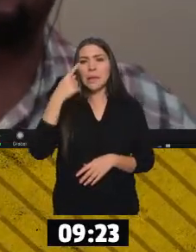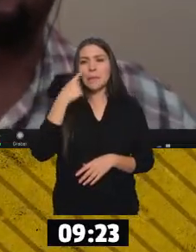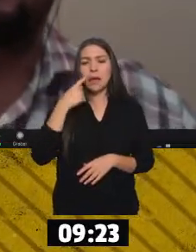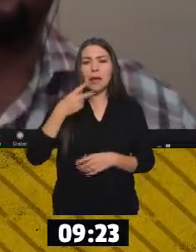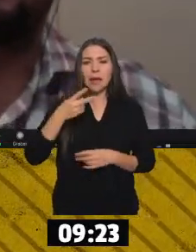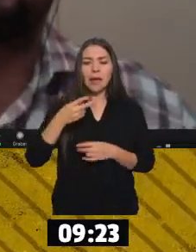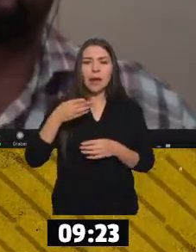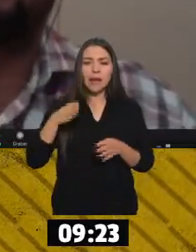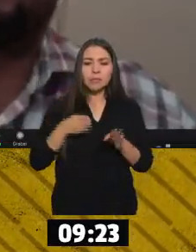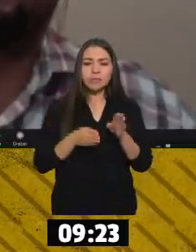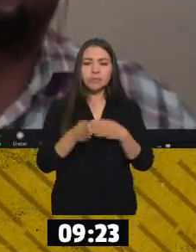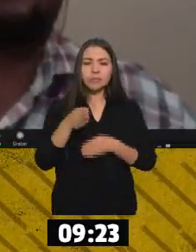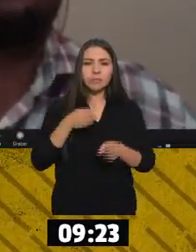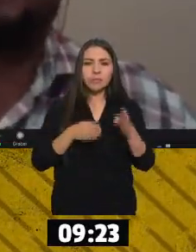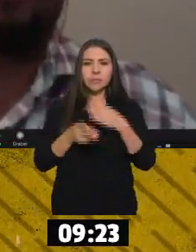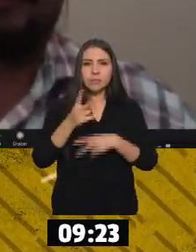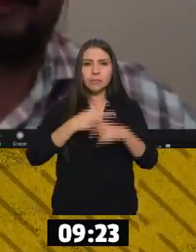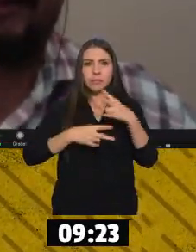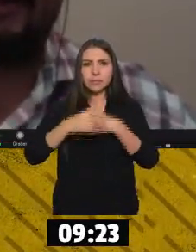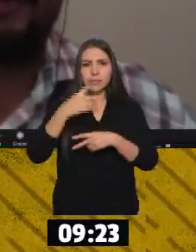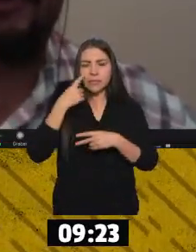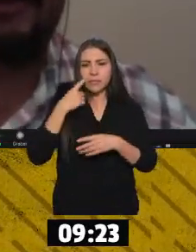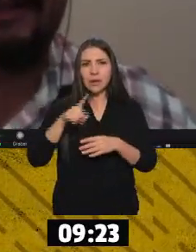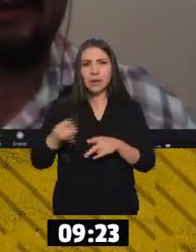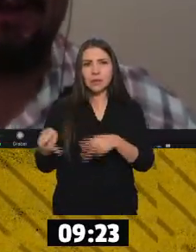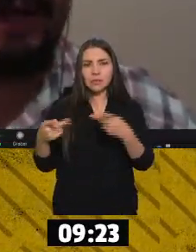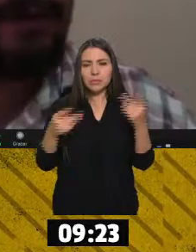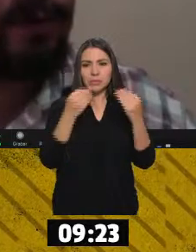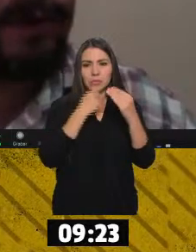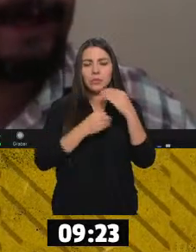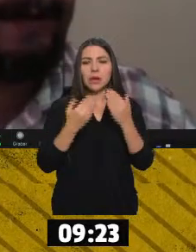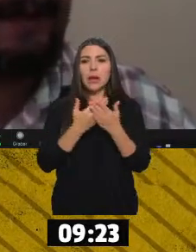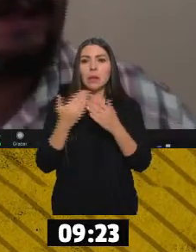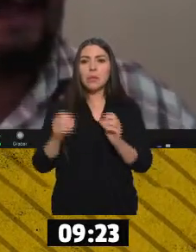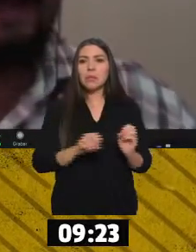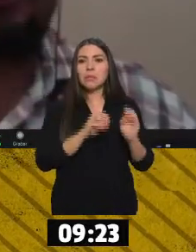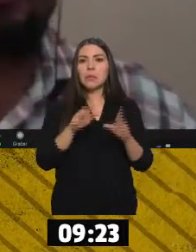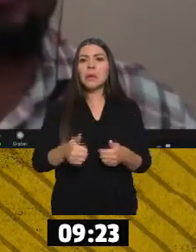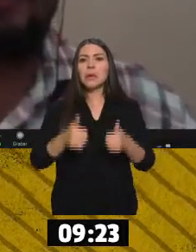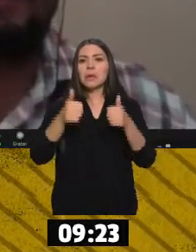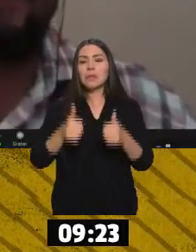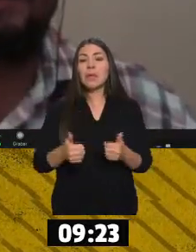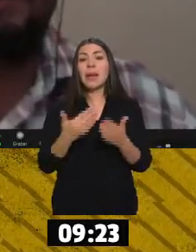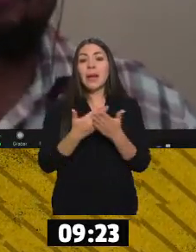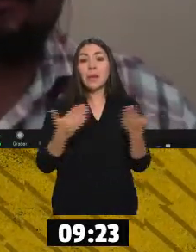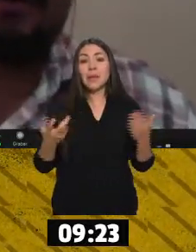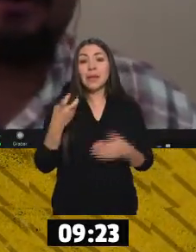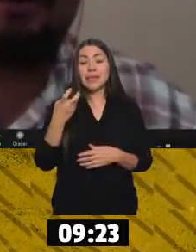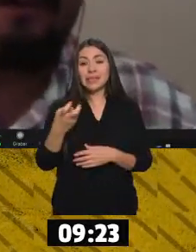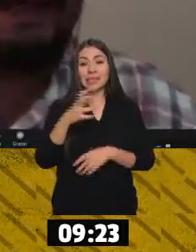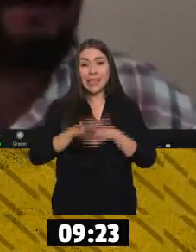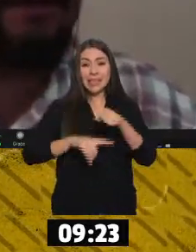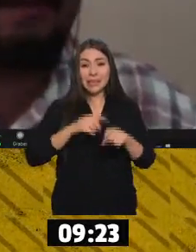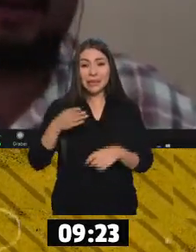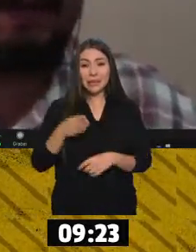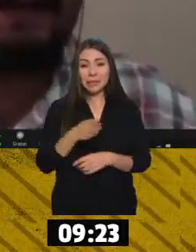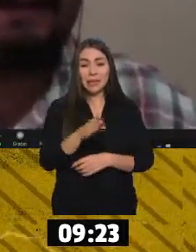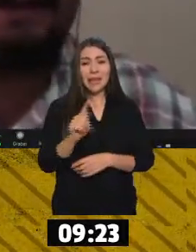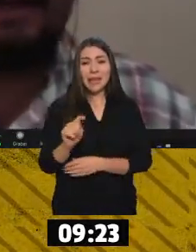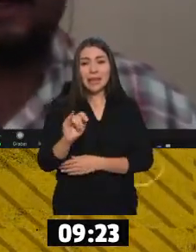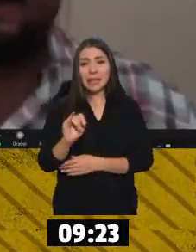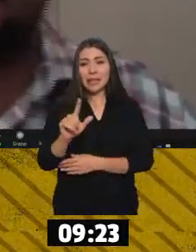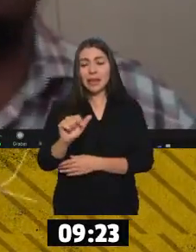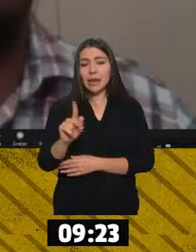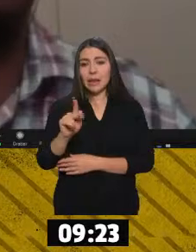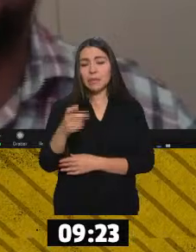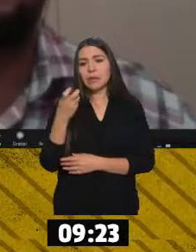productivo, y pues que llegó y se instaló, ¿no? Y entonces hoy es un problema, bueno, no solo en México, en varios países de